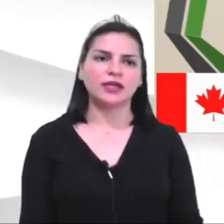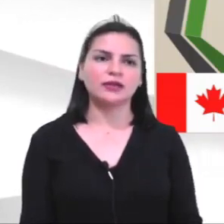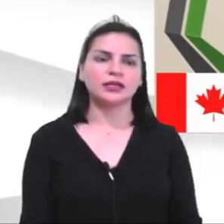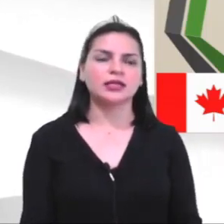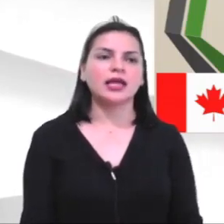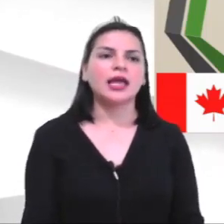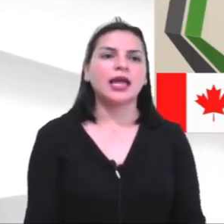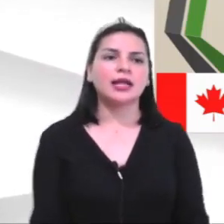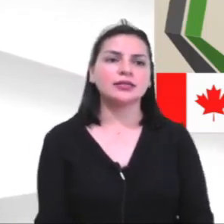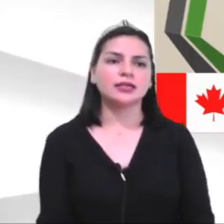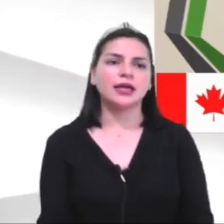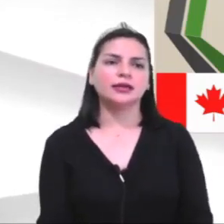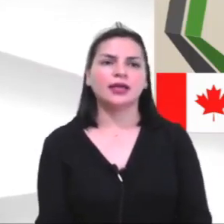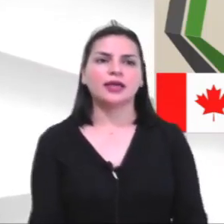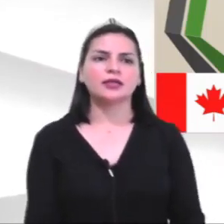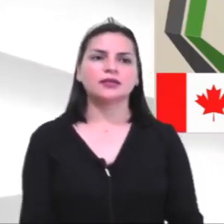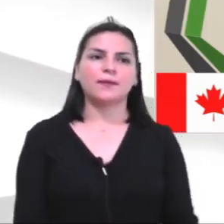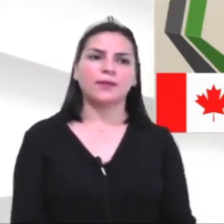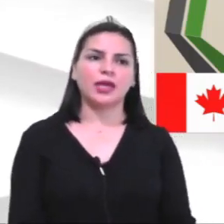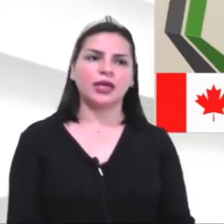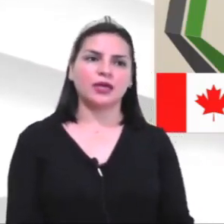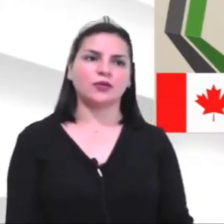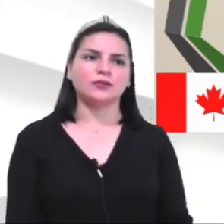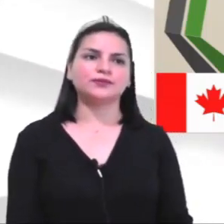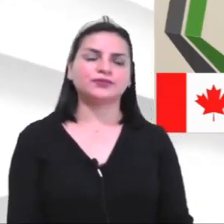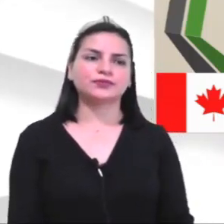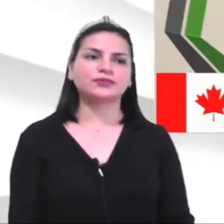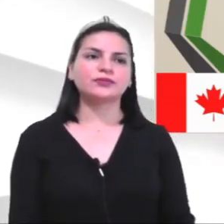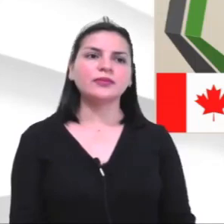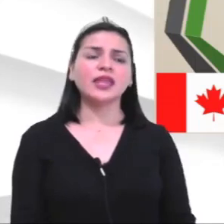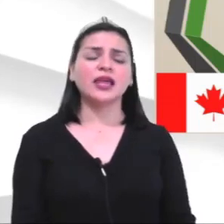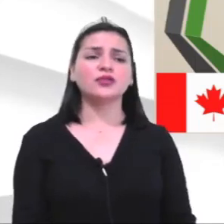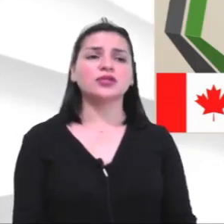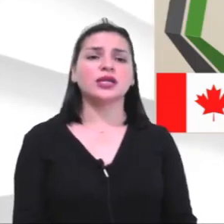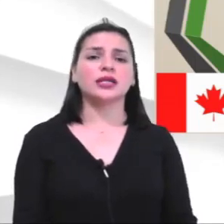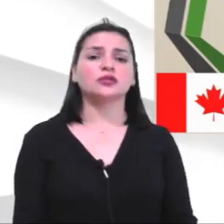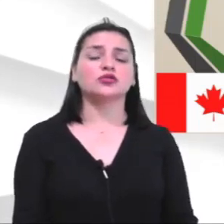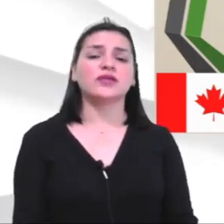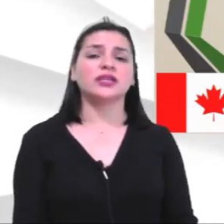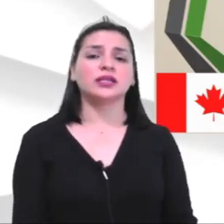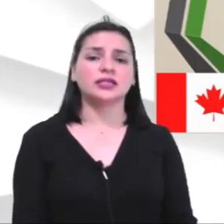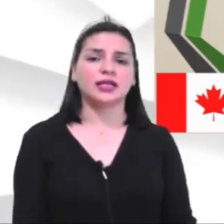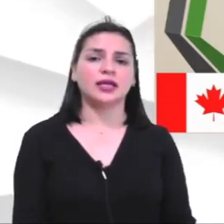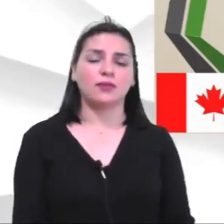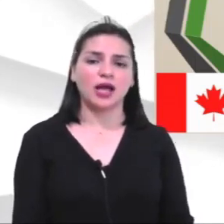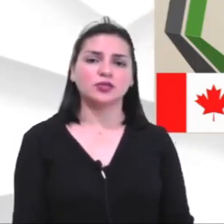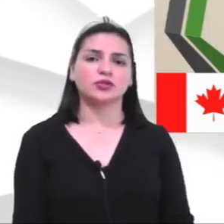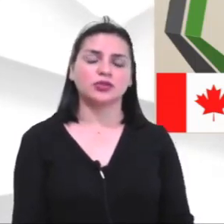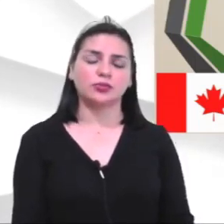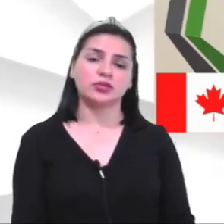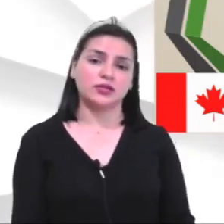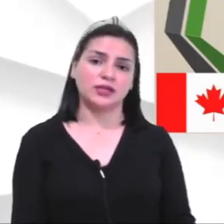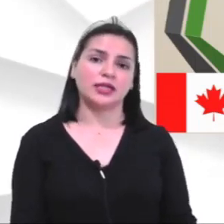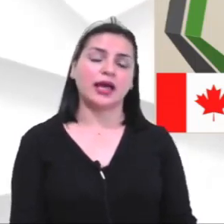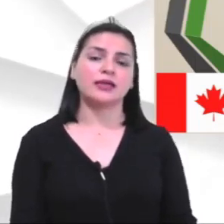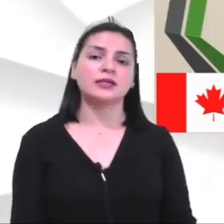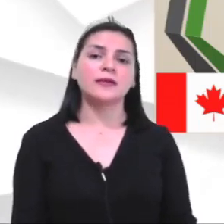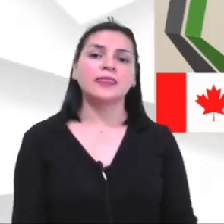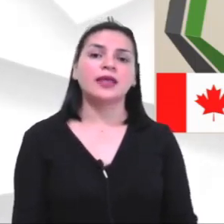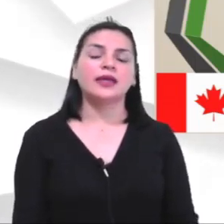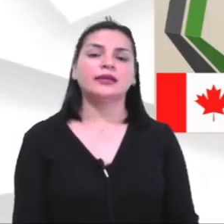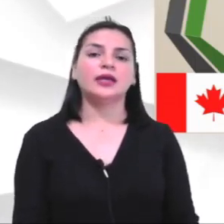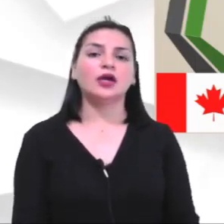sus habitantes. El siguiente es México. Ellos tienen, sus habitantes tienen más